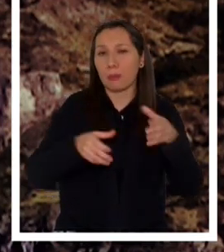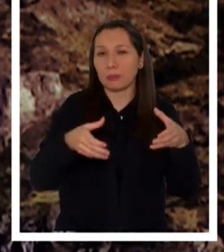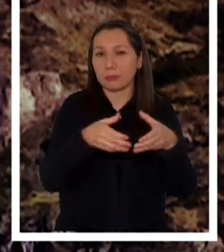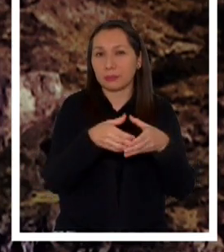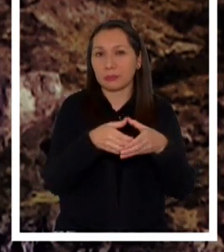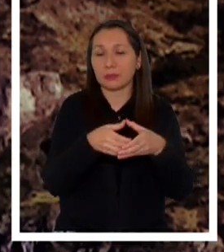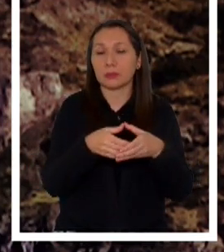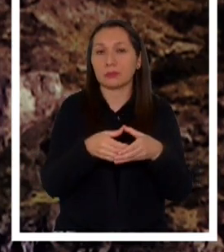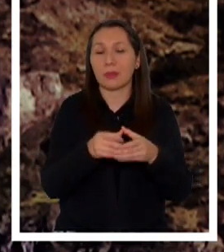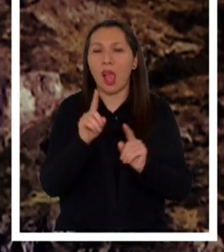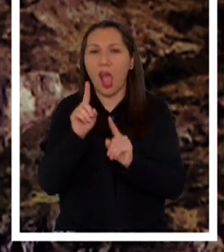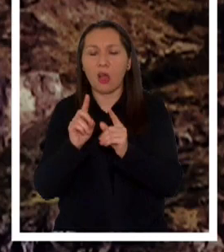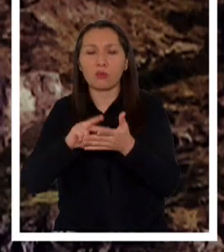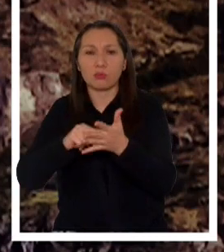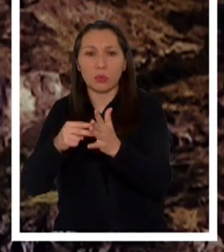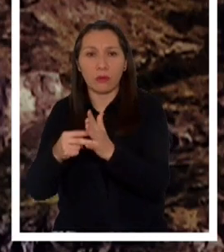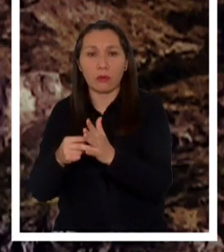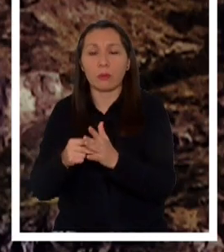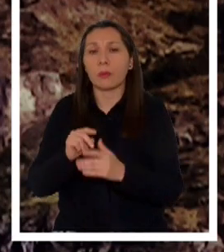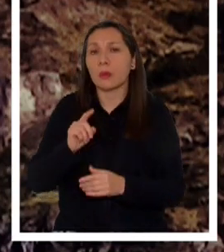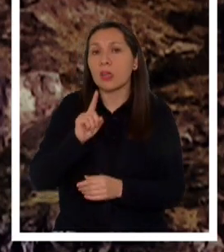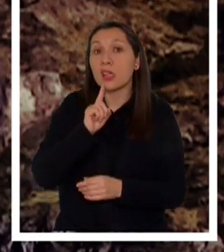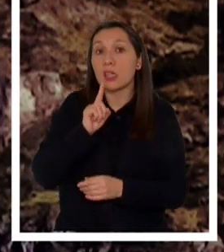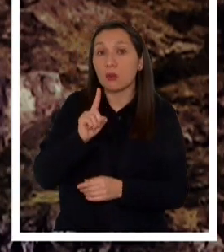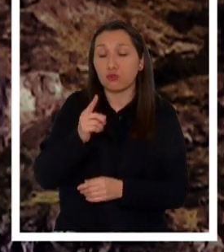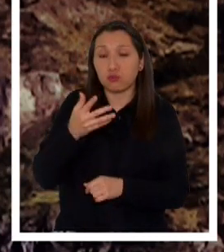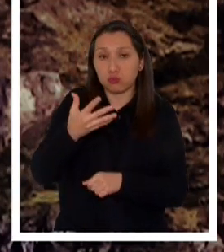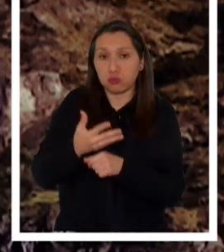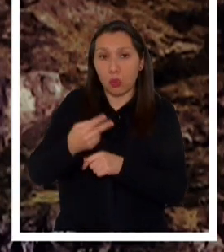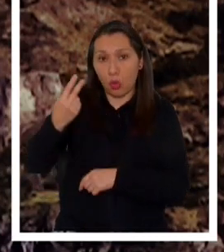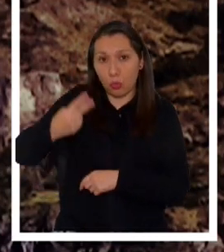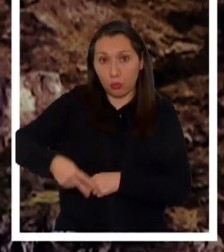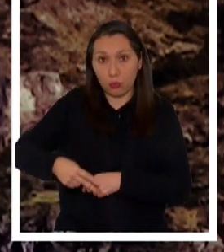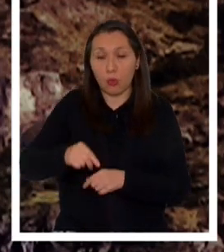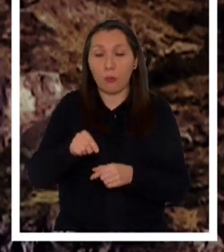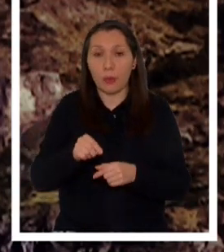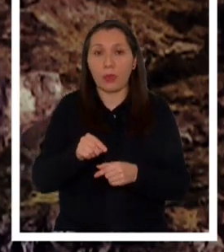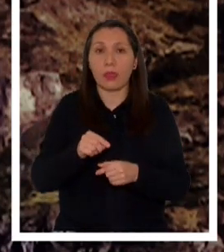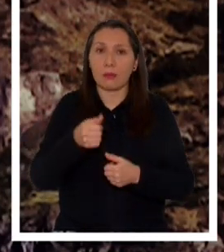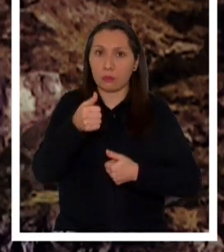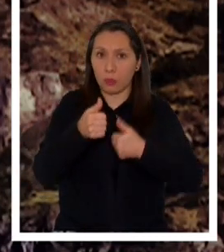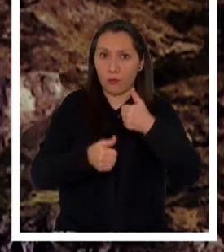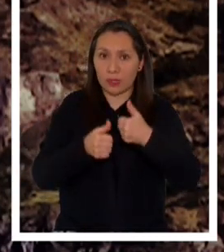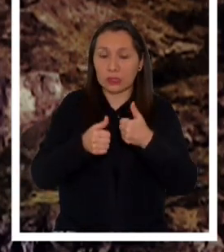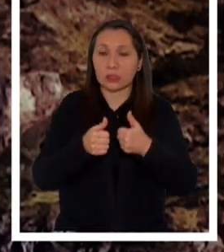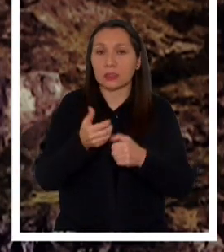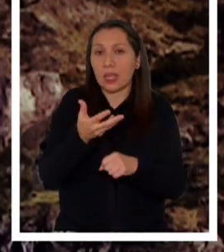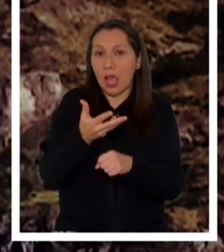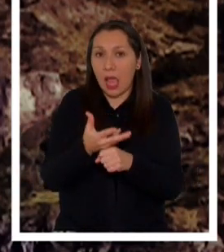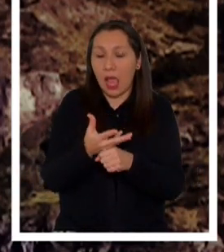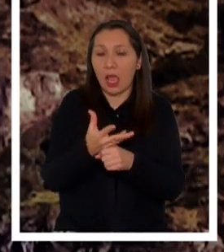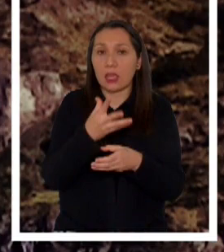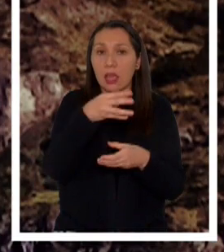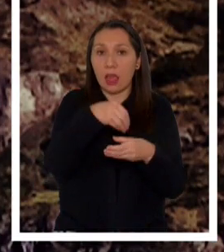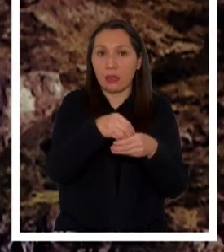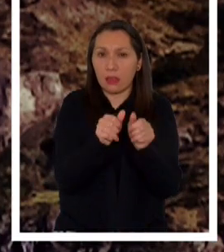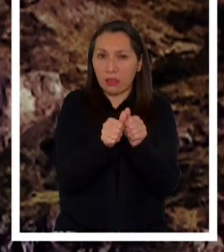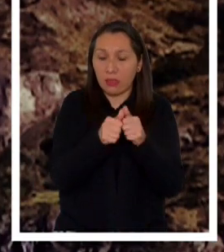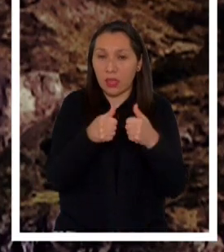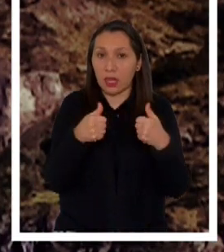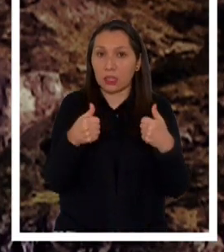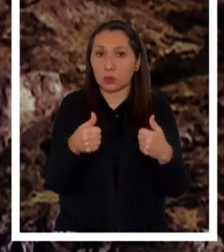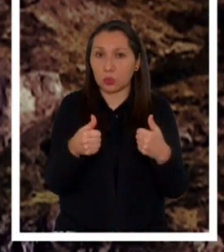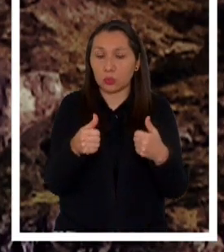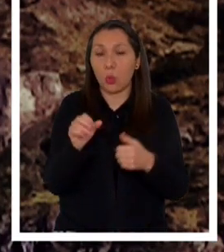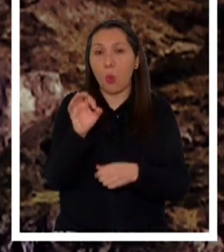a la inconveniencia de que quienes tienen propiedad las sociedades anónimas deportivas profesionales estén dentro del directorio